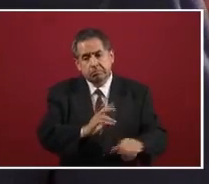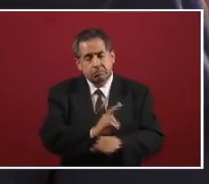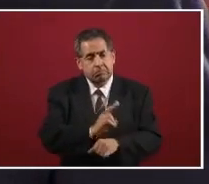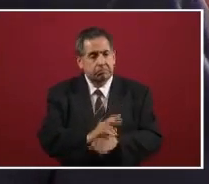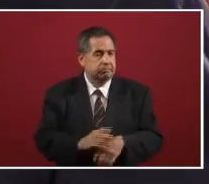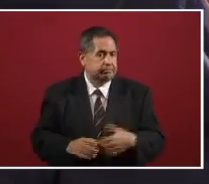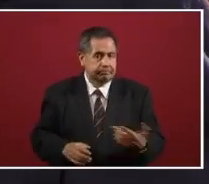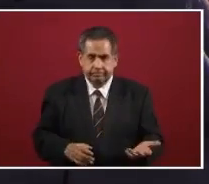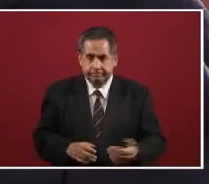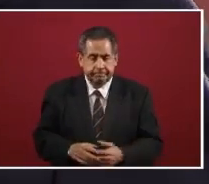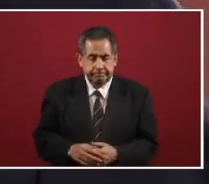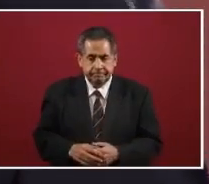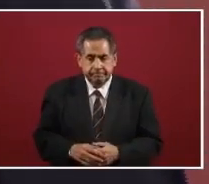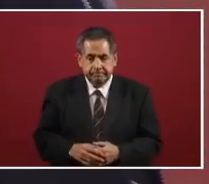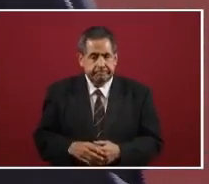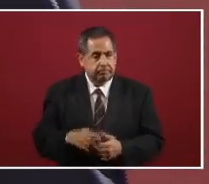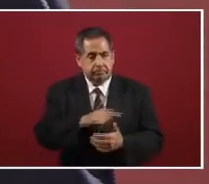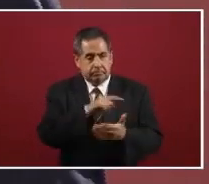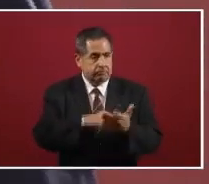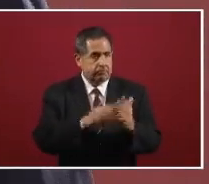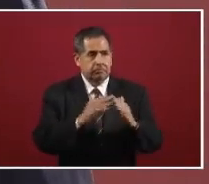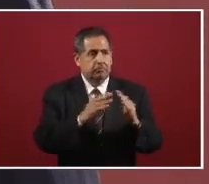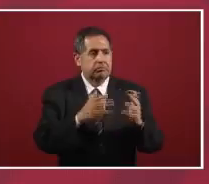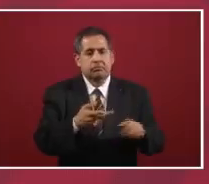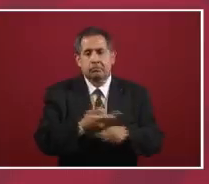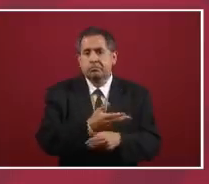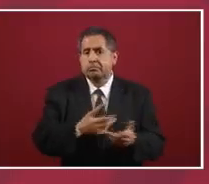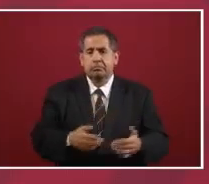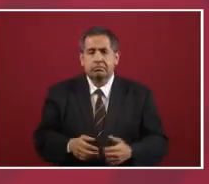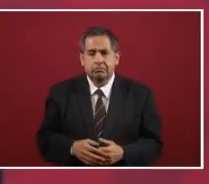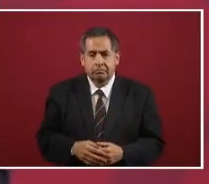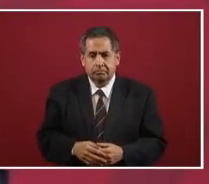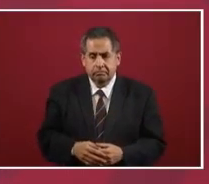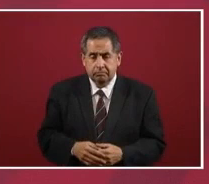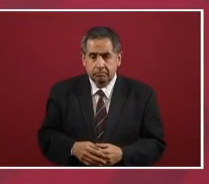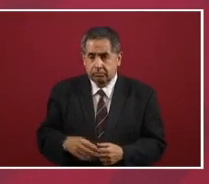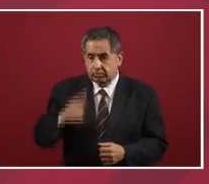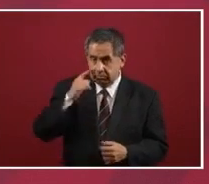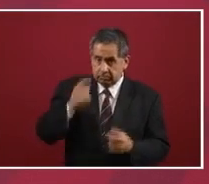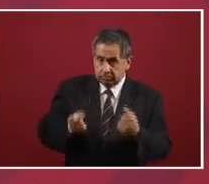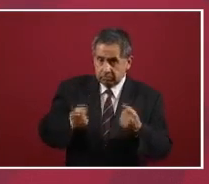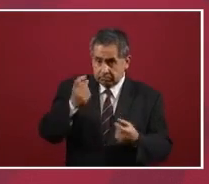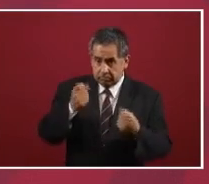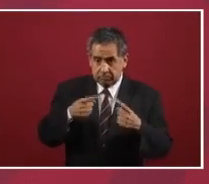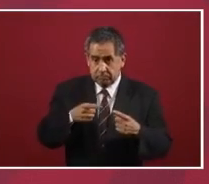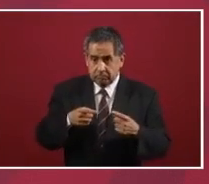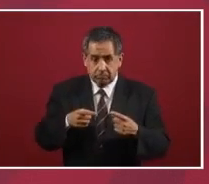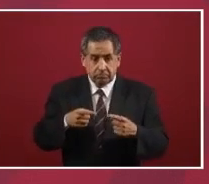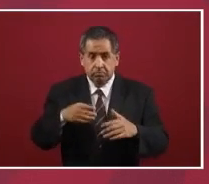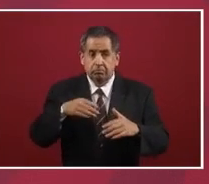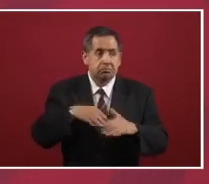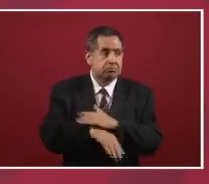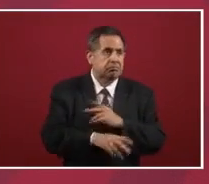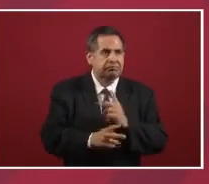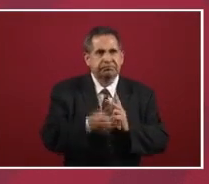¿Qué pasa con esas instalaciones? Papás, en algunos casos saquearon